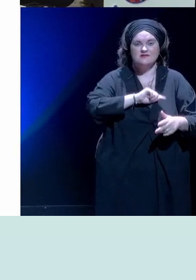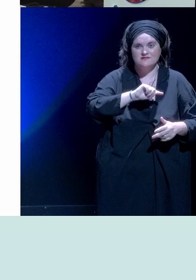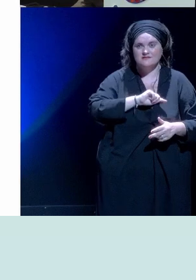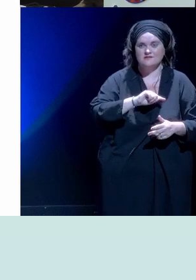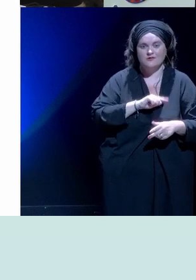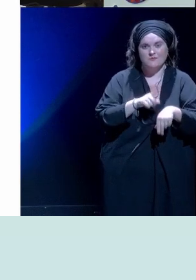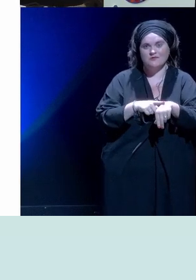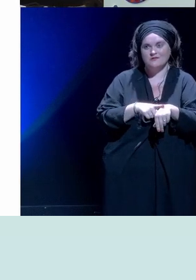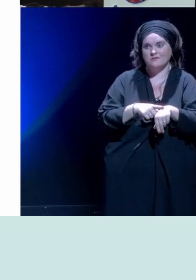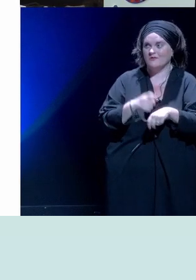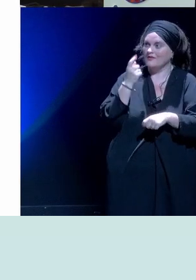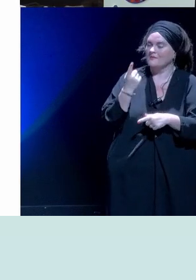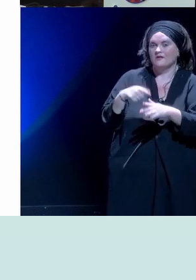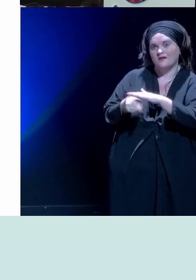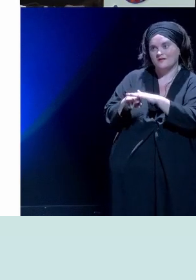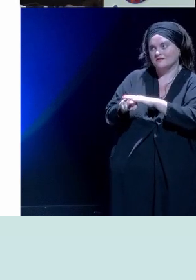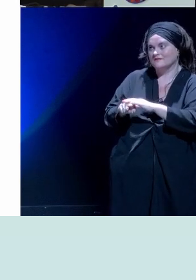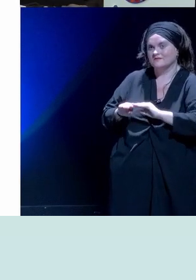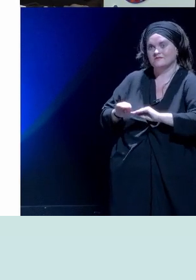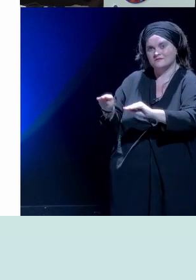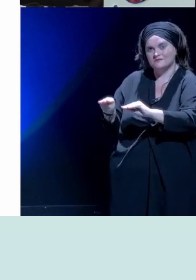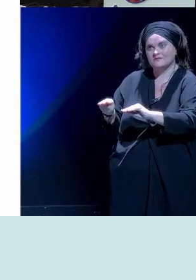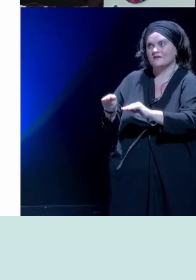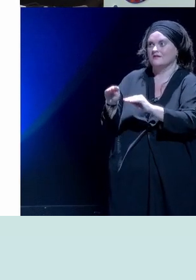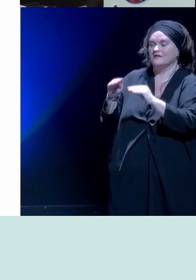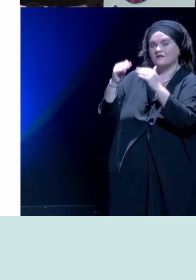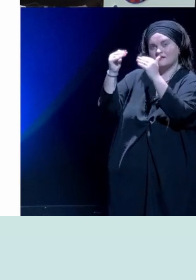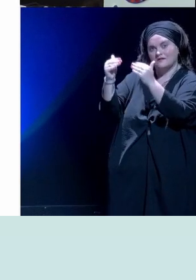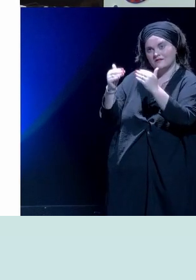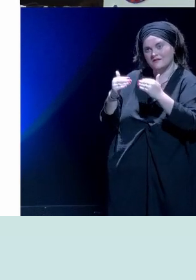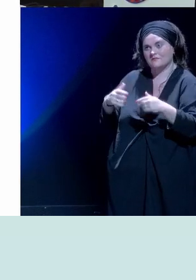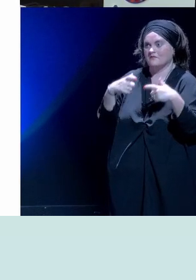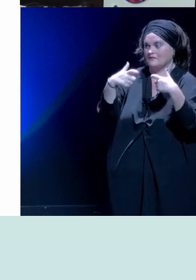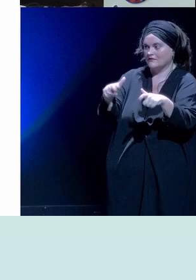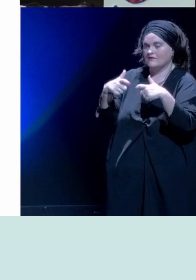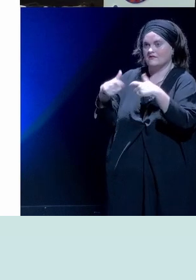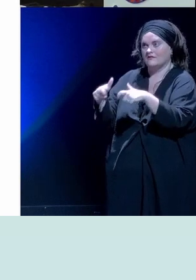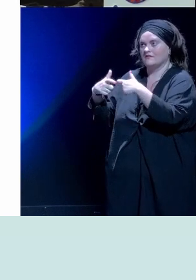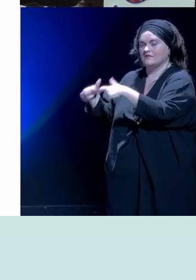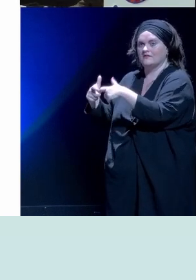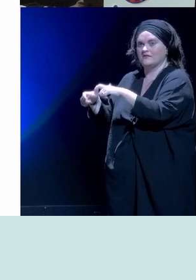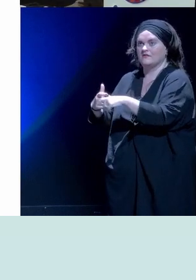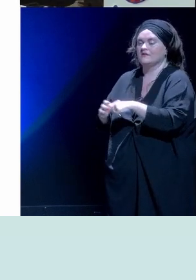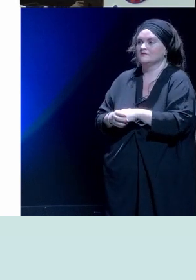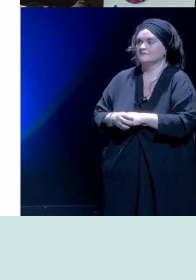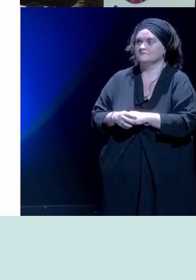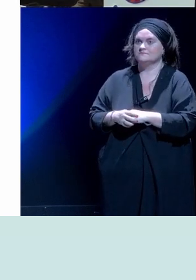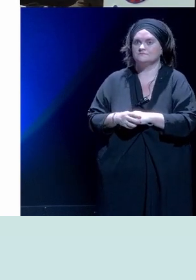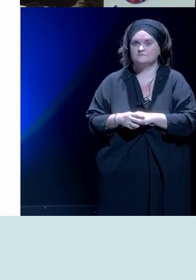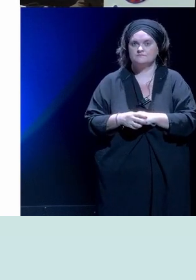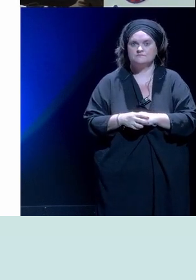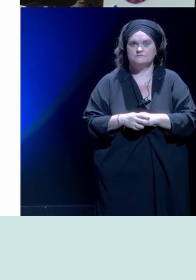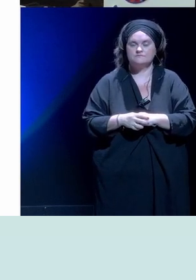que dedican su tiempo a gestionar toda una serie de categorías que se van apilando. Tienen